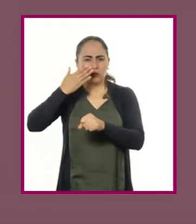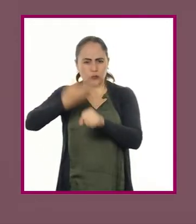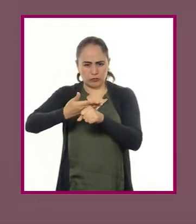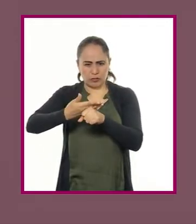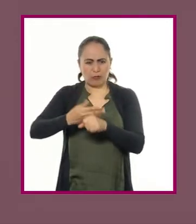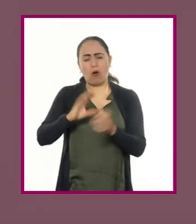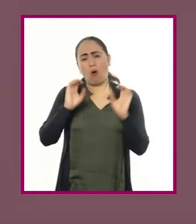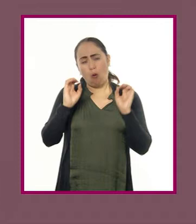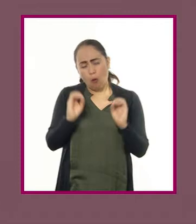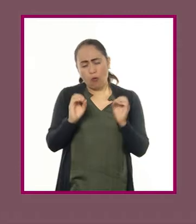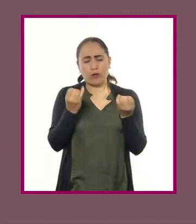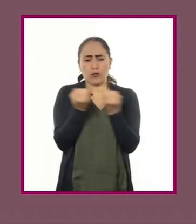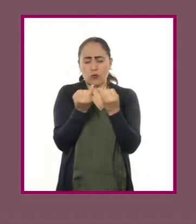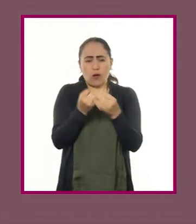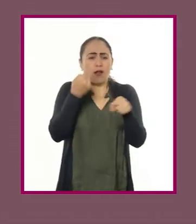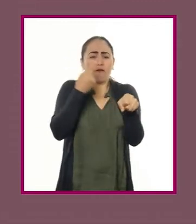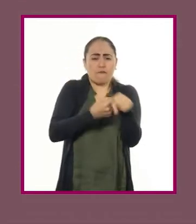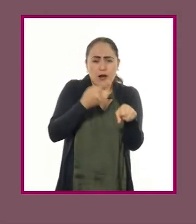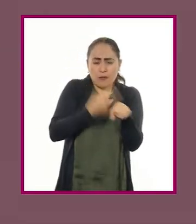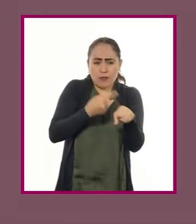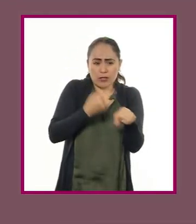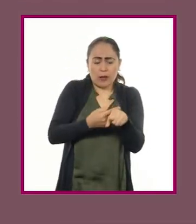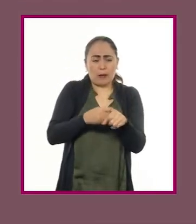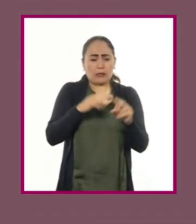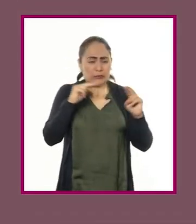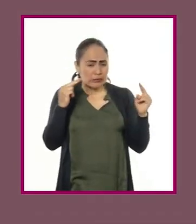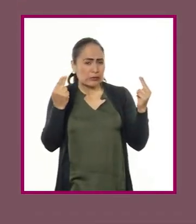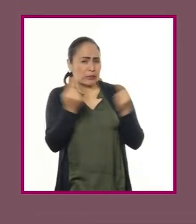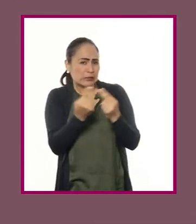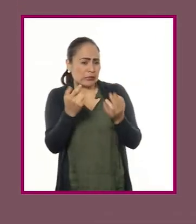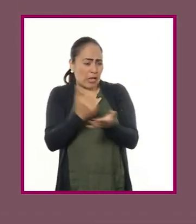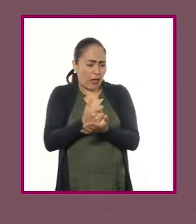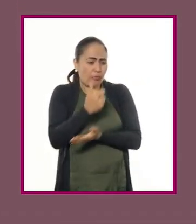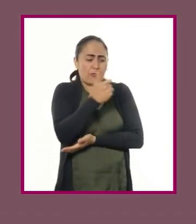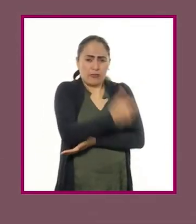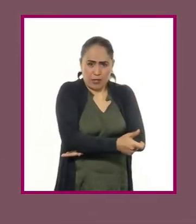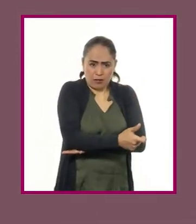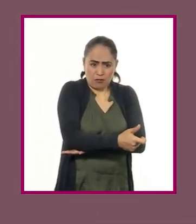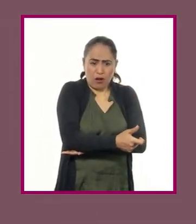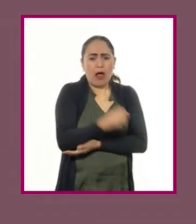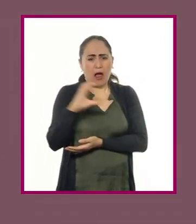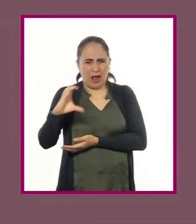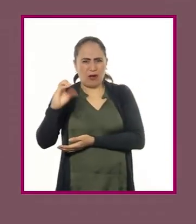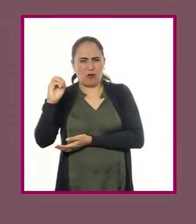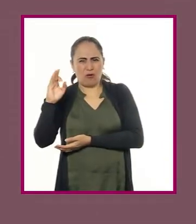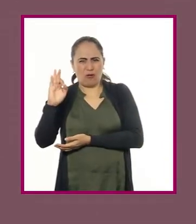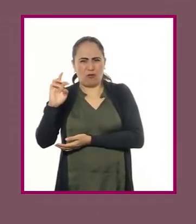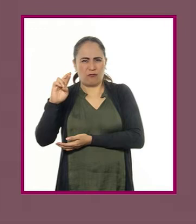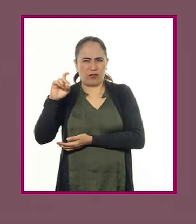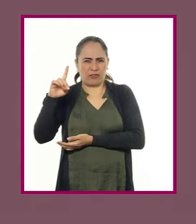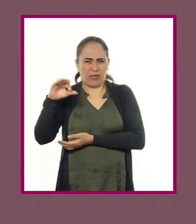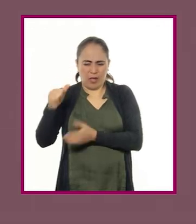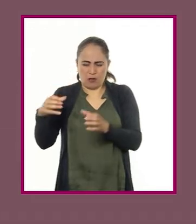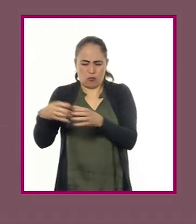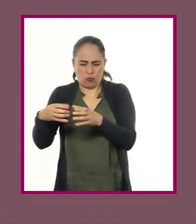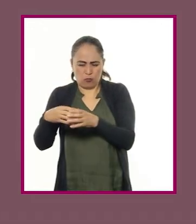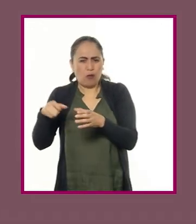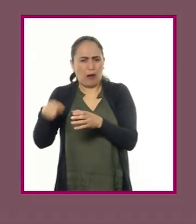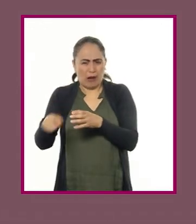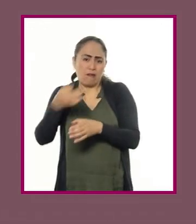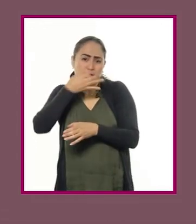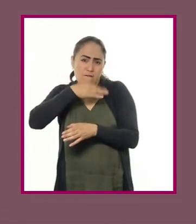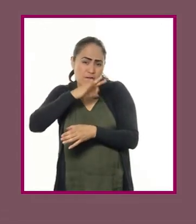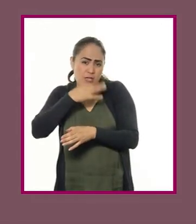una enfermedad es lo mismo, si hay una necesidad de dinero también. Y la cofradía, por ejemplo, tiene su